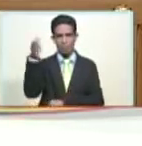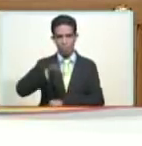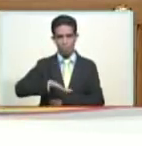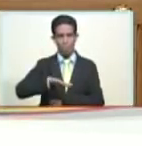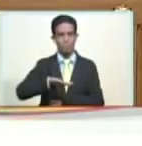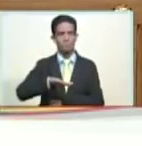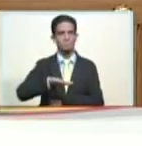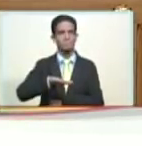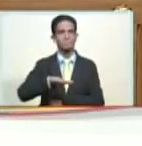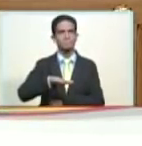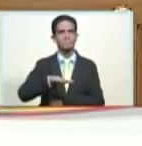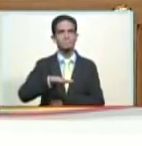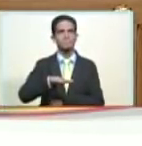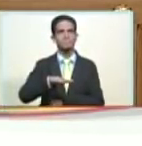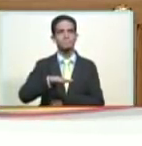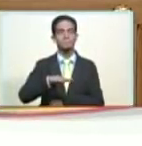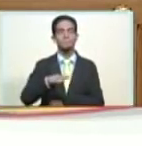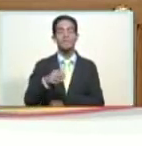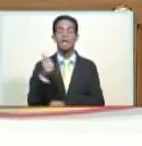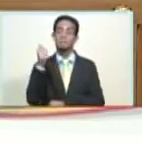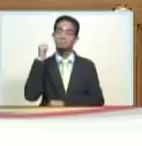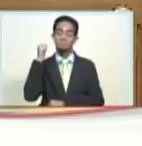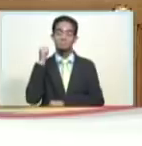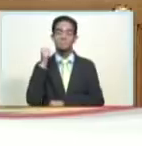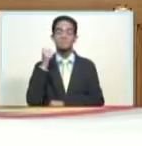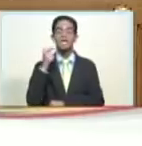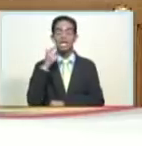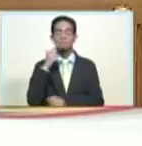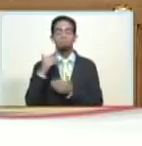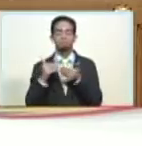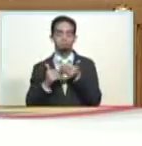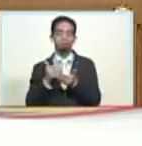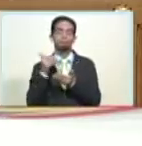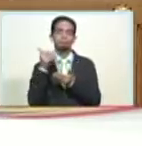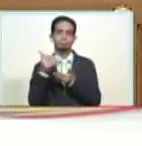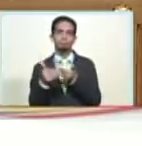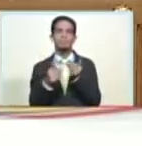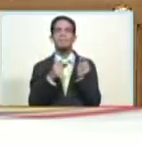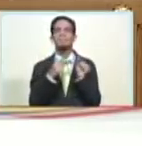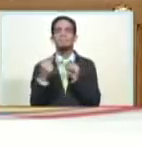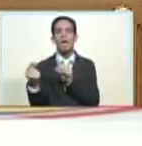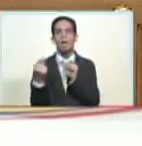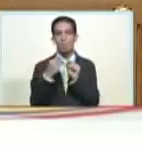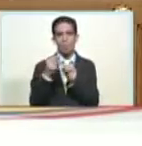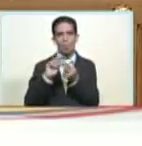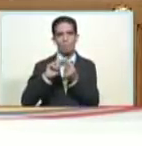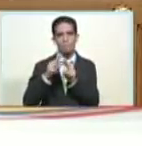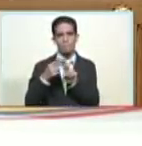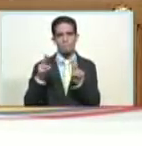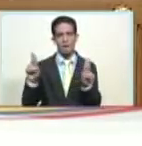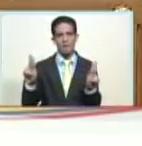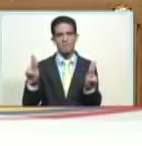avanzó hacia un proceso de pacificación y reincorporación a la vida política y civil